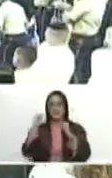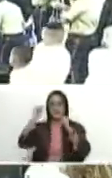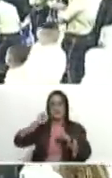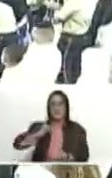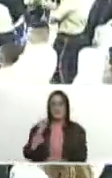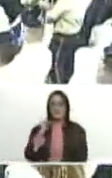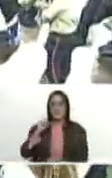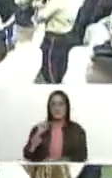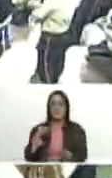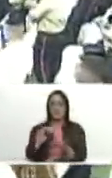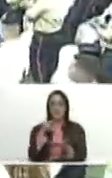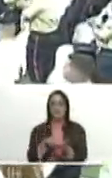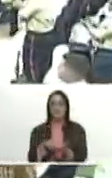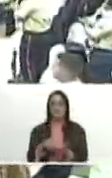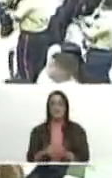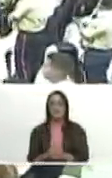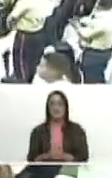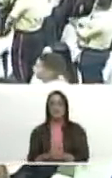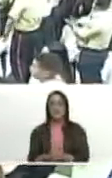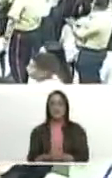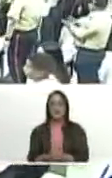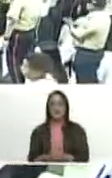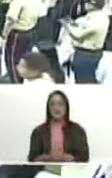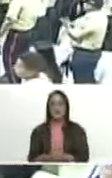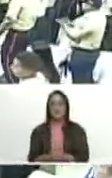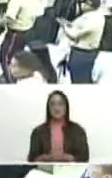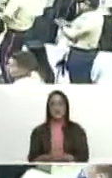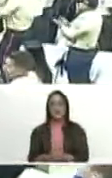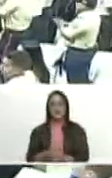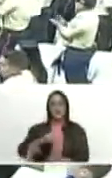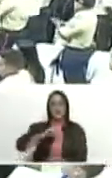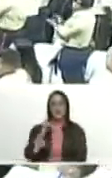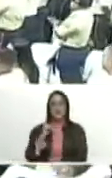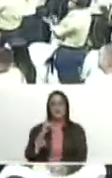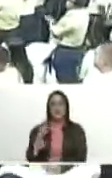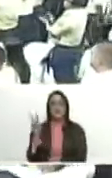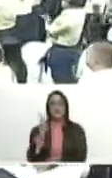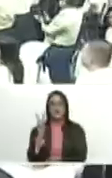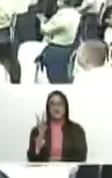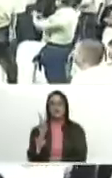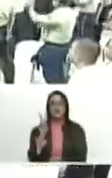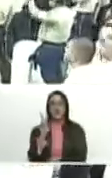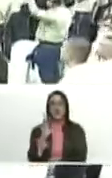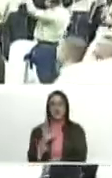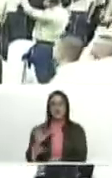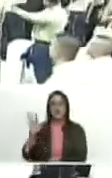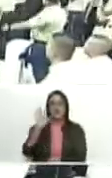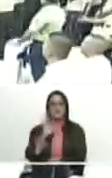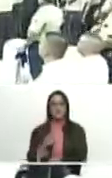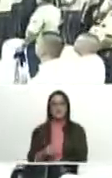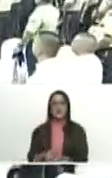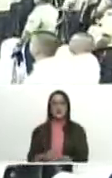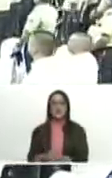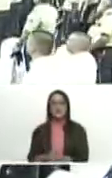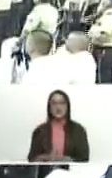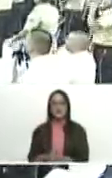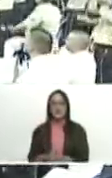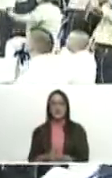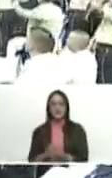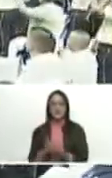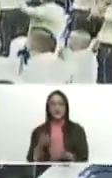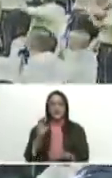Policía Nacional Bolivariana! ¡Que vivan los policías de Venezuela! ¡Que viva la patria!